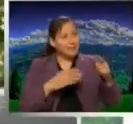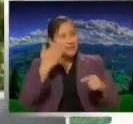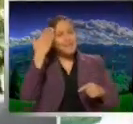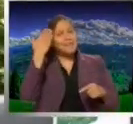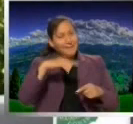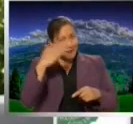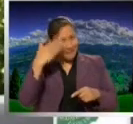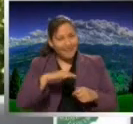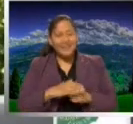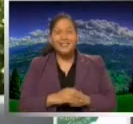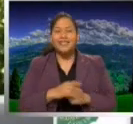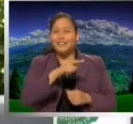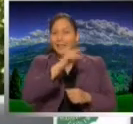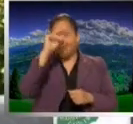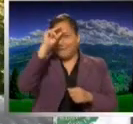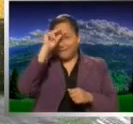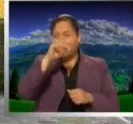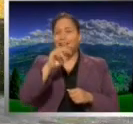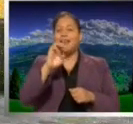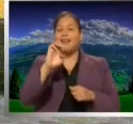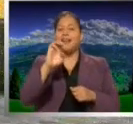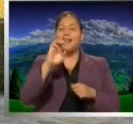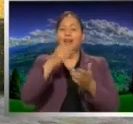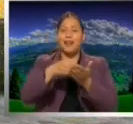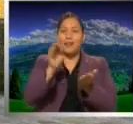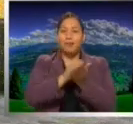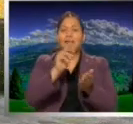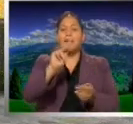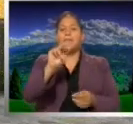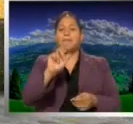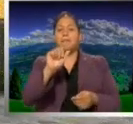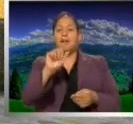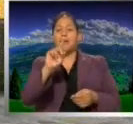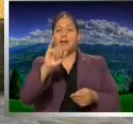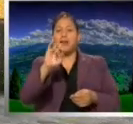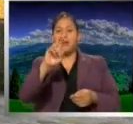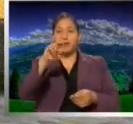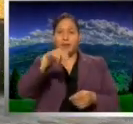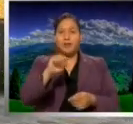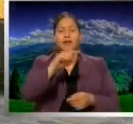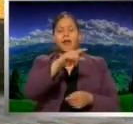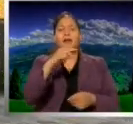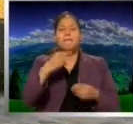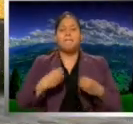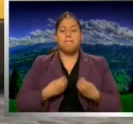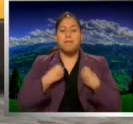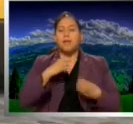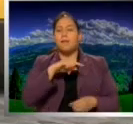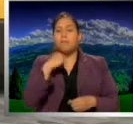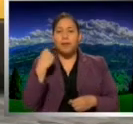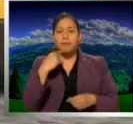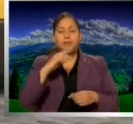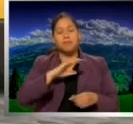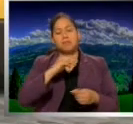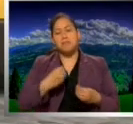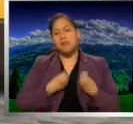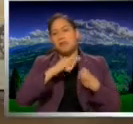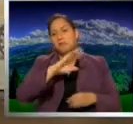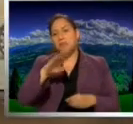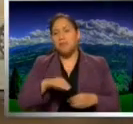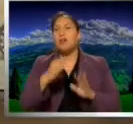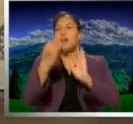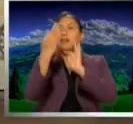¿sí? Dije que me suena. En efecto, los héroes de Padierna son unos mexicanos que perdieron la vida defendiendo el territorio